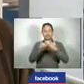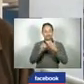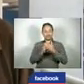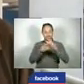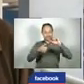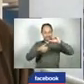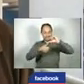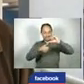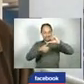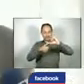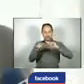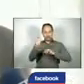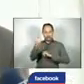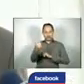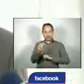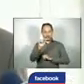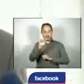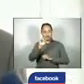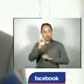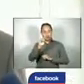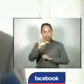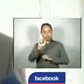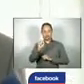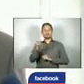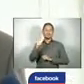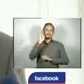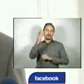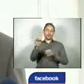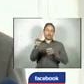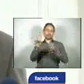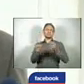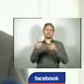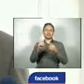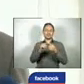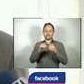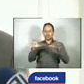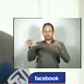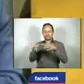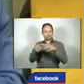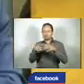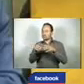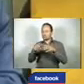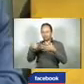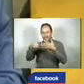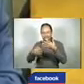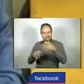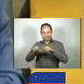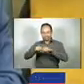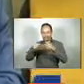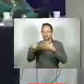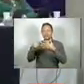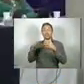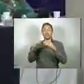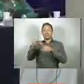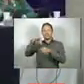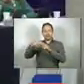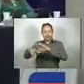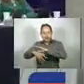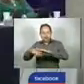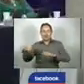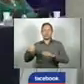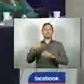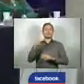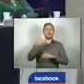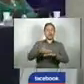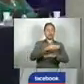Centroamericano, Norman Quijano, podría enfrentar la justicia por los delitos de agrupaciones ilícitas y fraude electoral, luego que la comisión